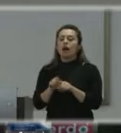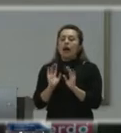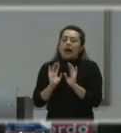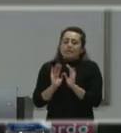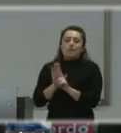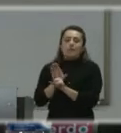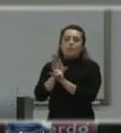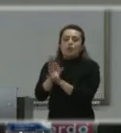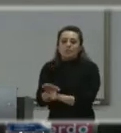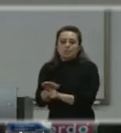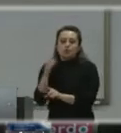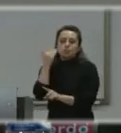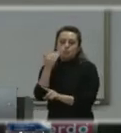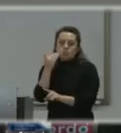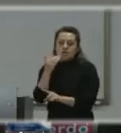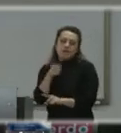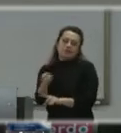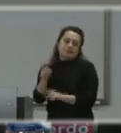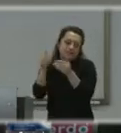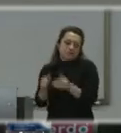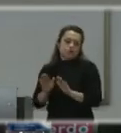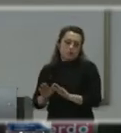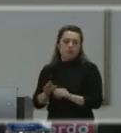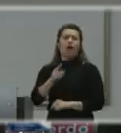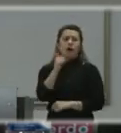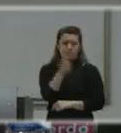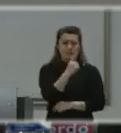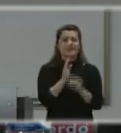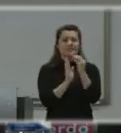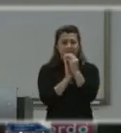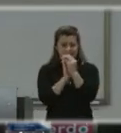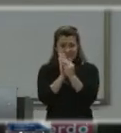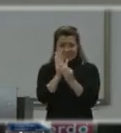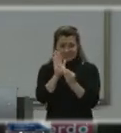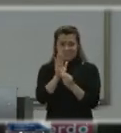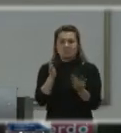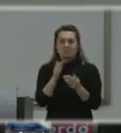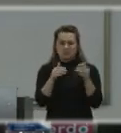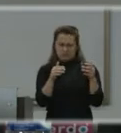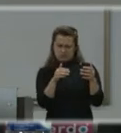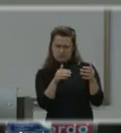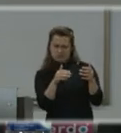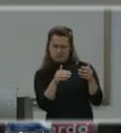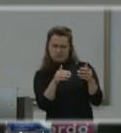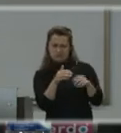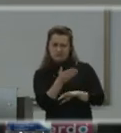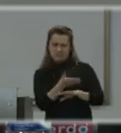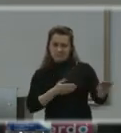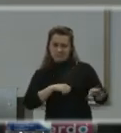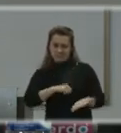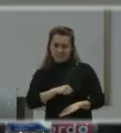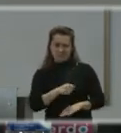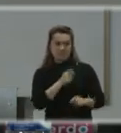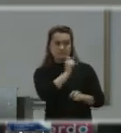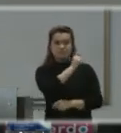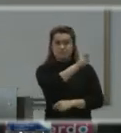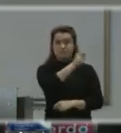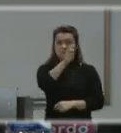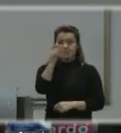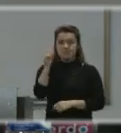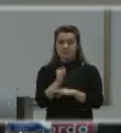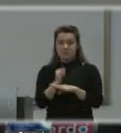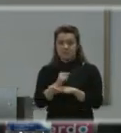discapacidad. Y es un argumento recurrente también en la sistematización de los derechos de petición que enviamos a diferentes